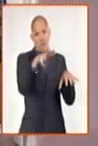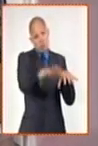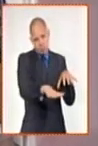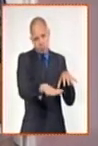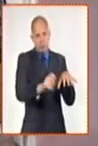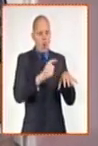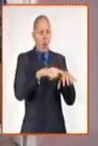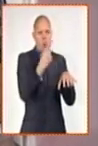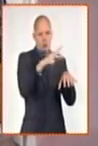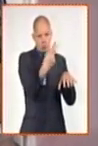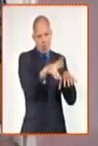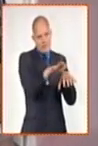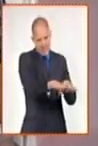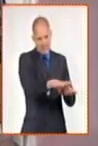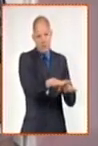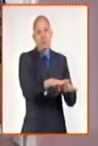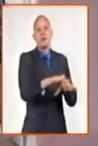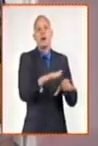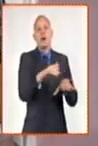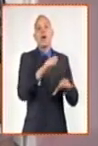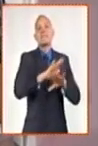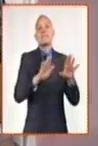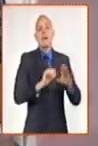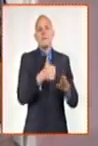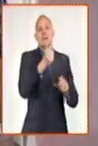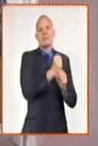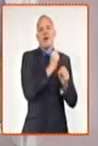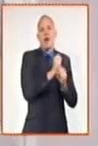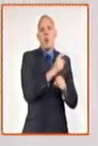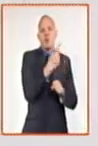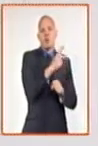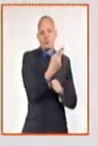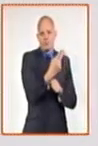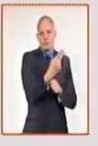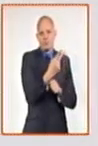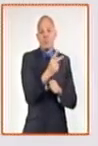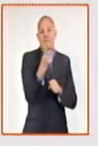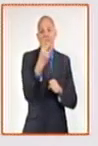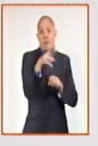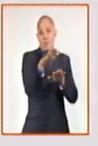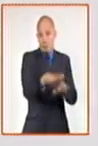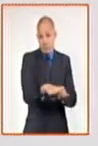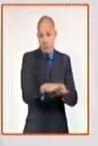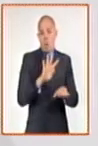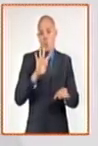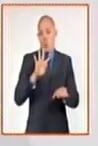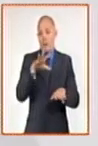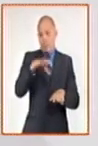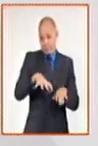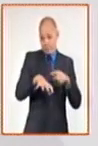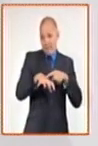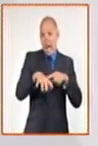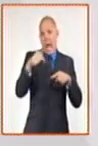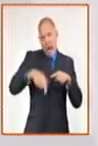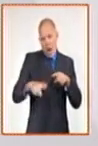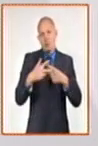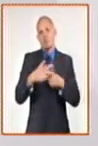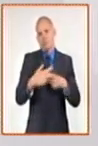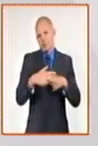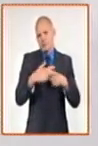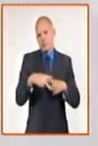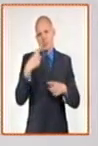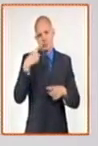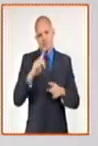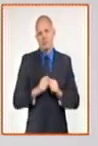6.000 volts, y está en un proceso de paulatino de recuperar los niveles de aislamiento para poder sincronizar nuevamente esta unidad de sistema. El